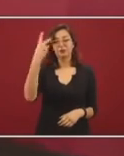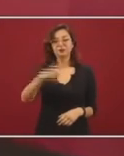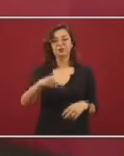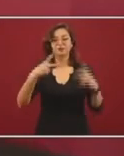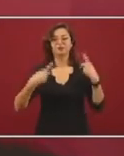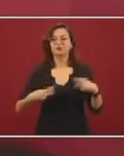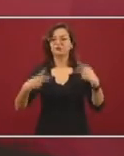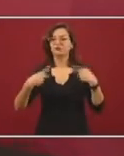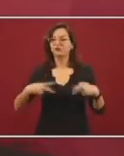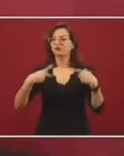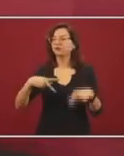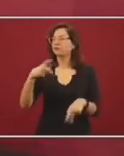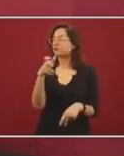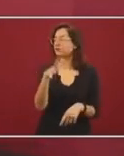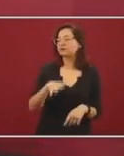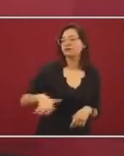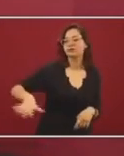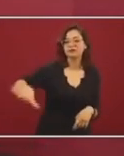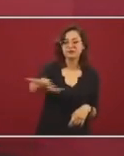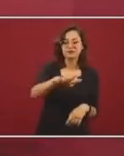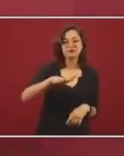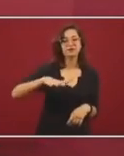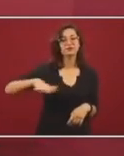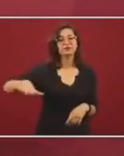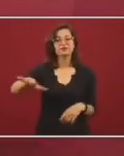hecho para